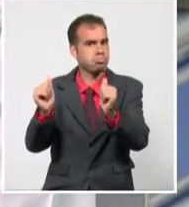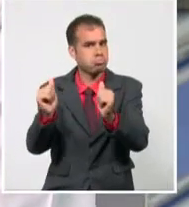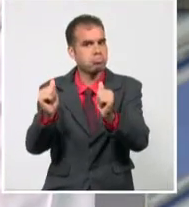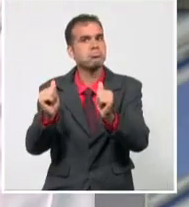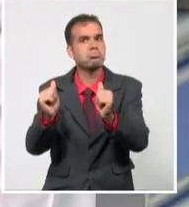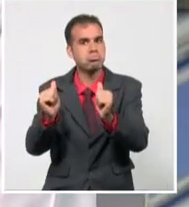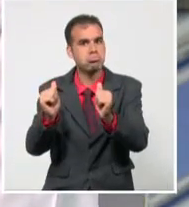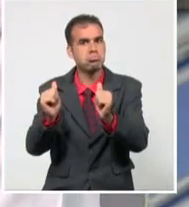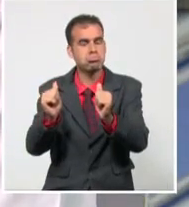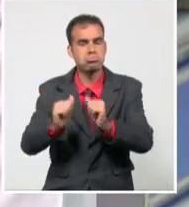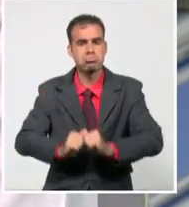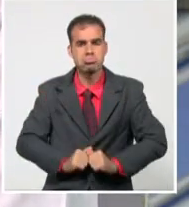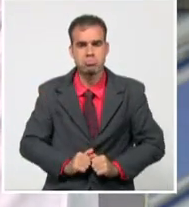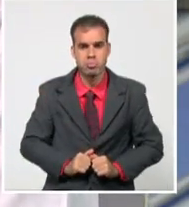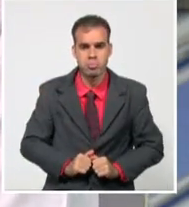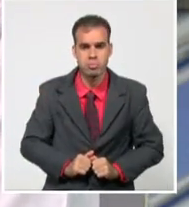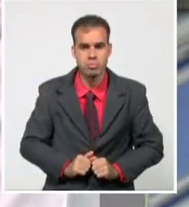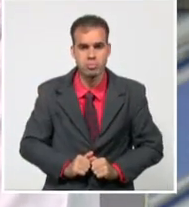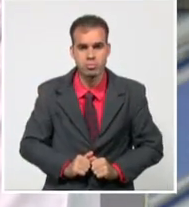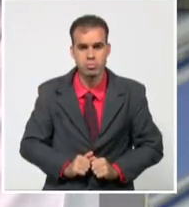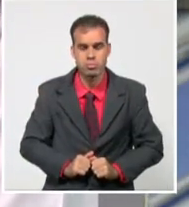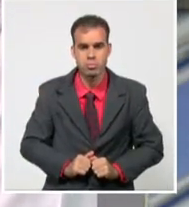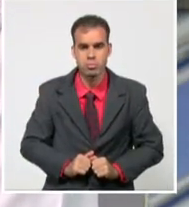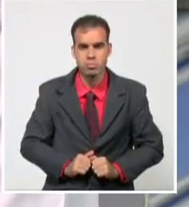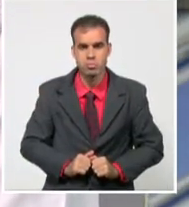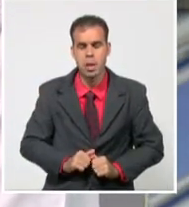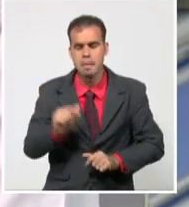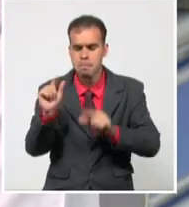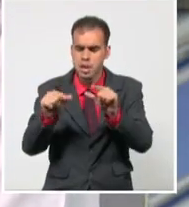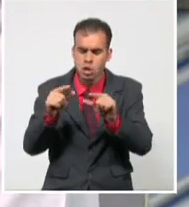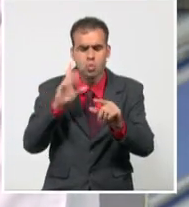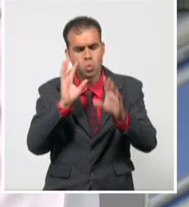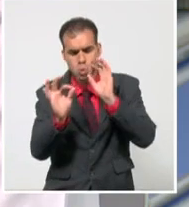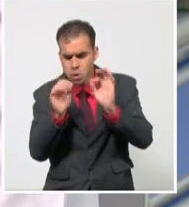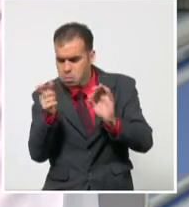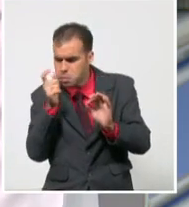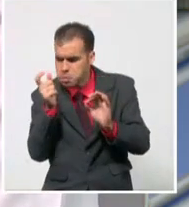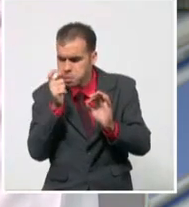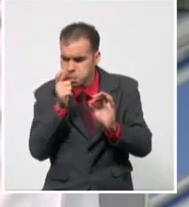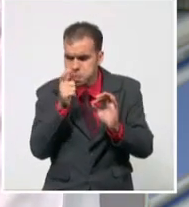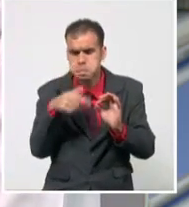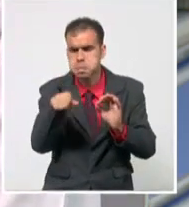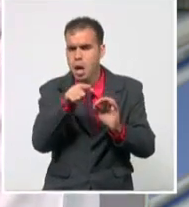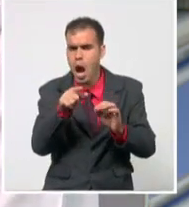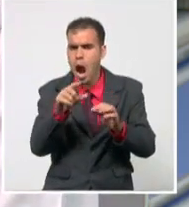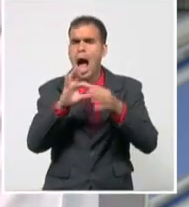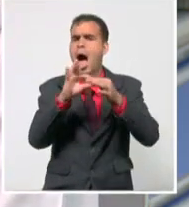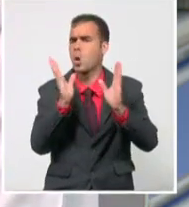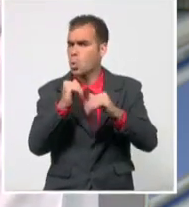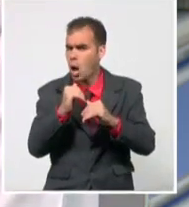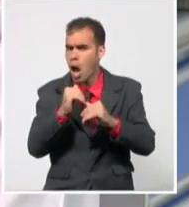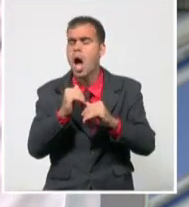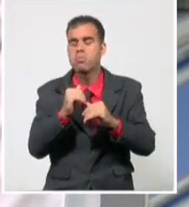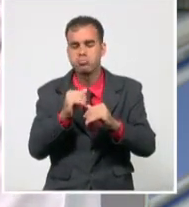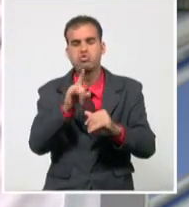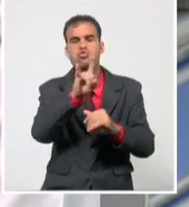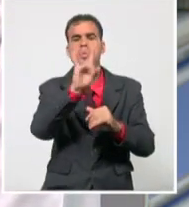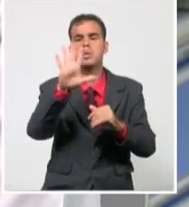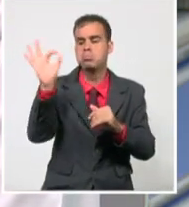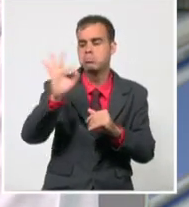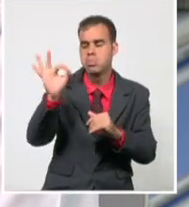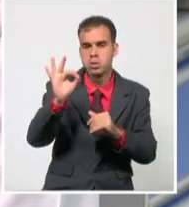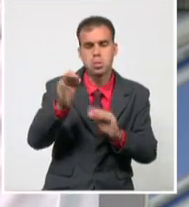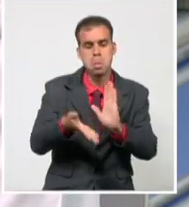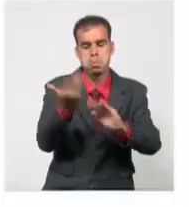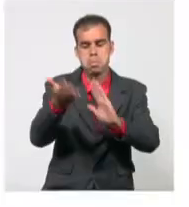enfermedad. Y en el caso de los pacientes moderados o de cuidado con gran propensión al agravamiento, más del 95% se